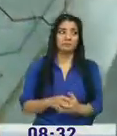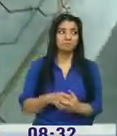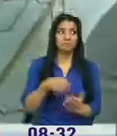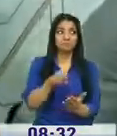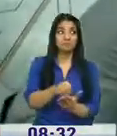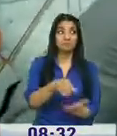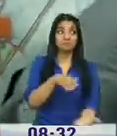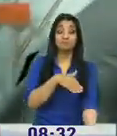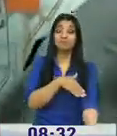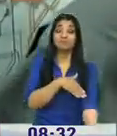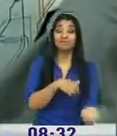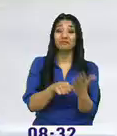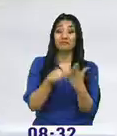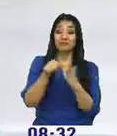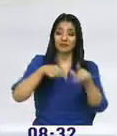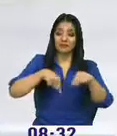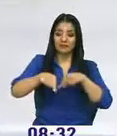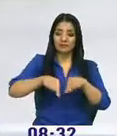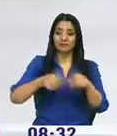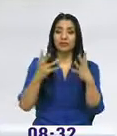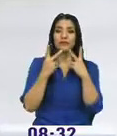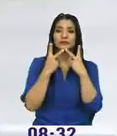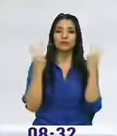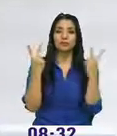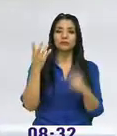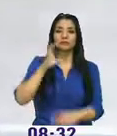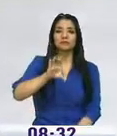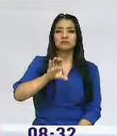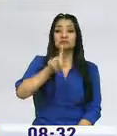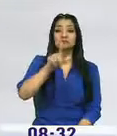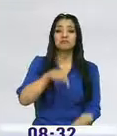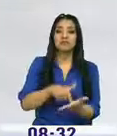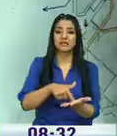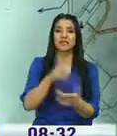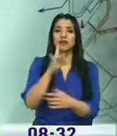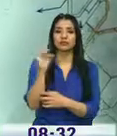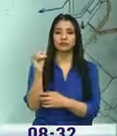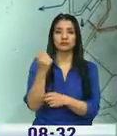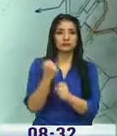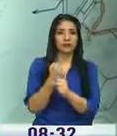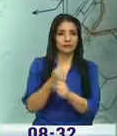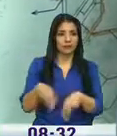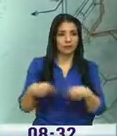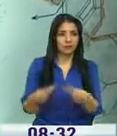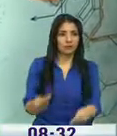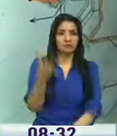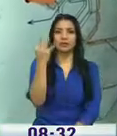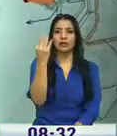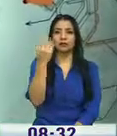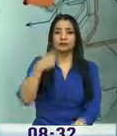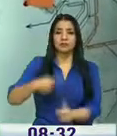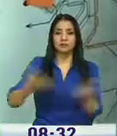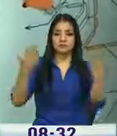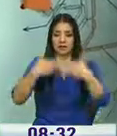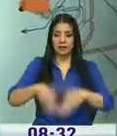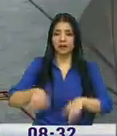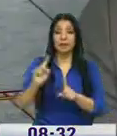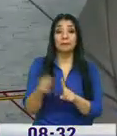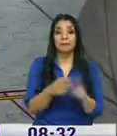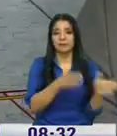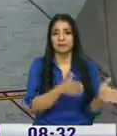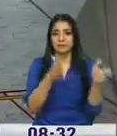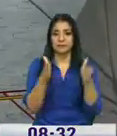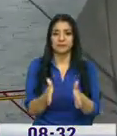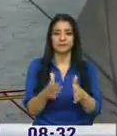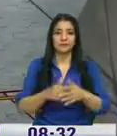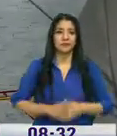el Ministerio de Transporte y Obras Públicas, 1.800 plazas de empleo directas, estaría en 14 meses culminada su primera fase. Lógicamente